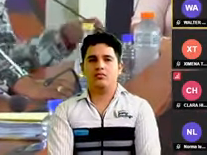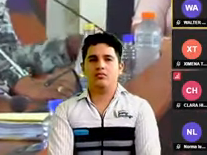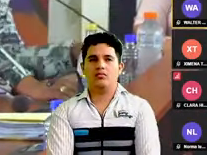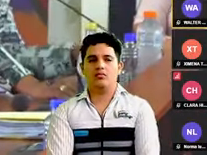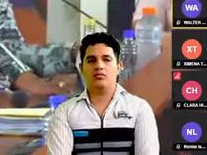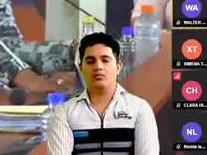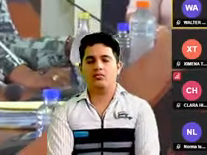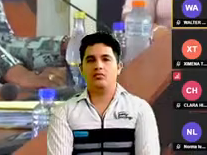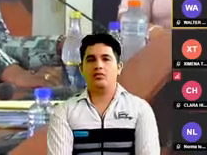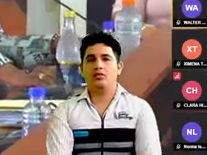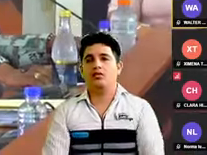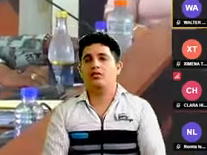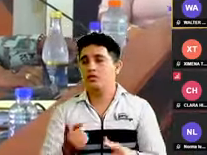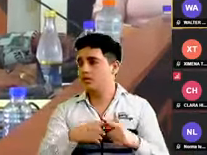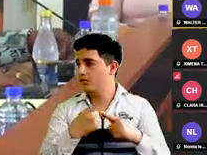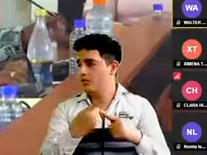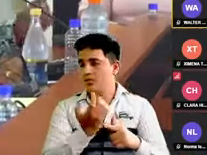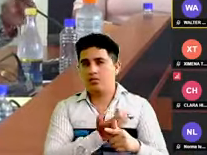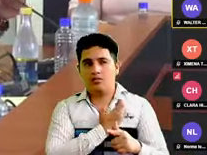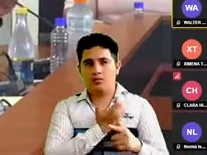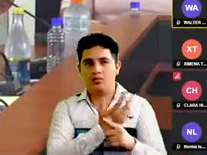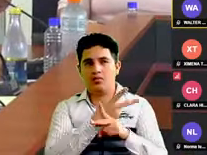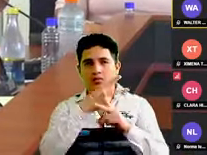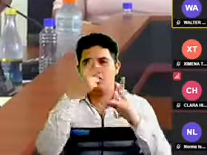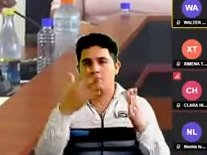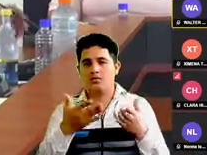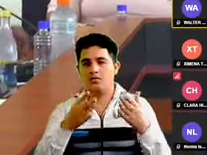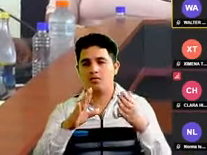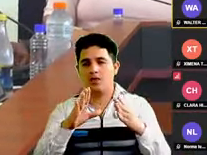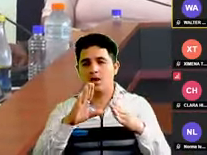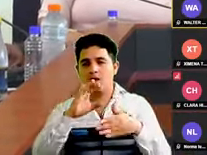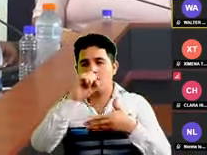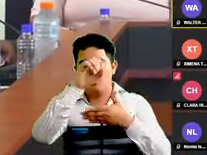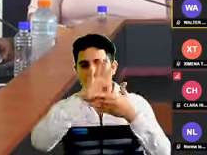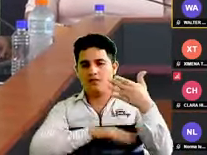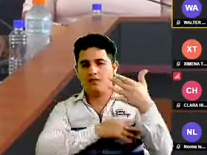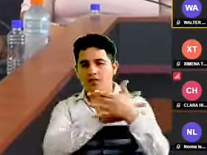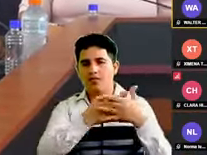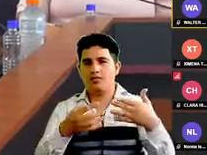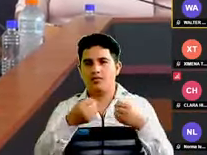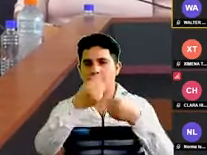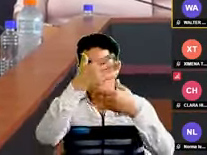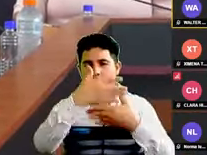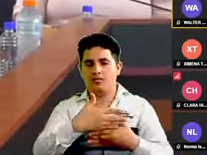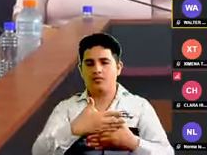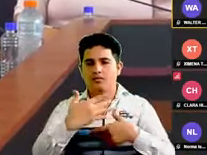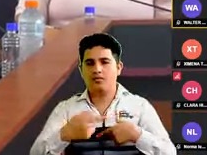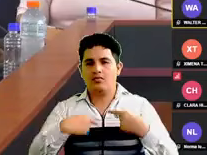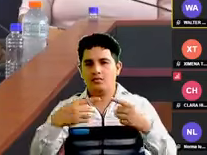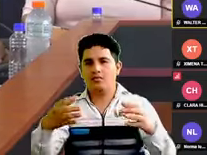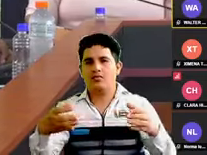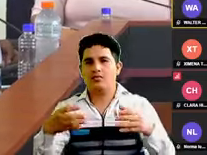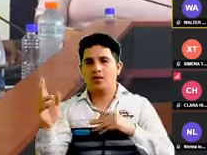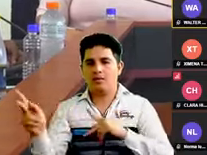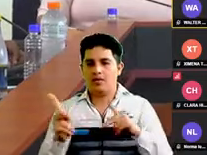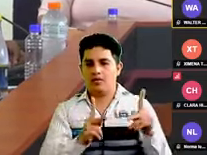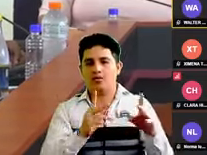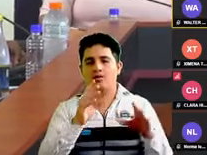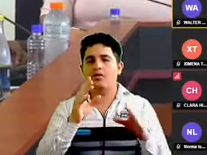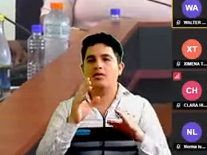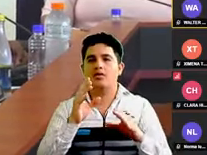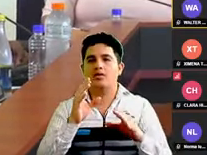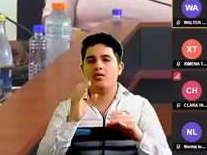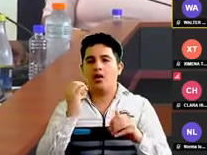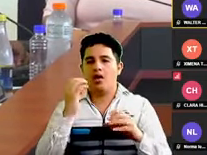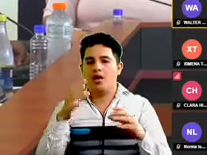rurales. Es por eso que emociono que el Consejo Municipal, acogiendo los informes de las comisiones permanentes de planificación y